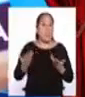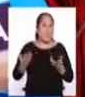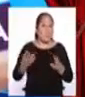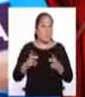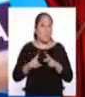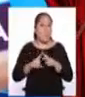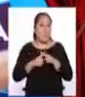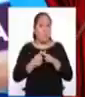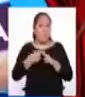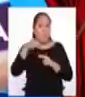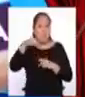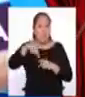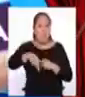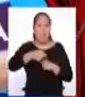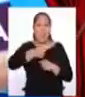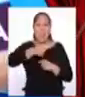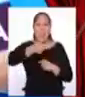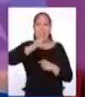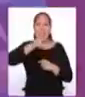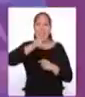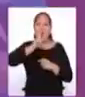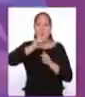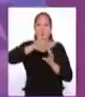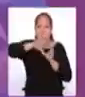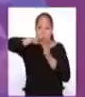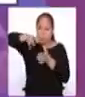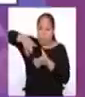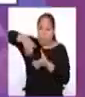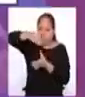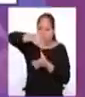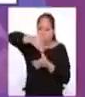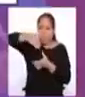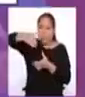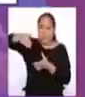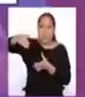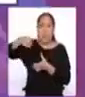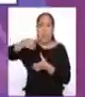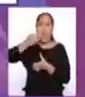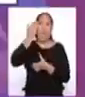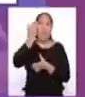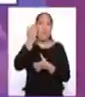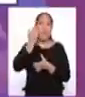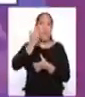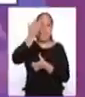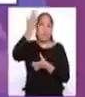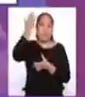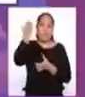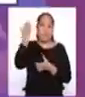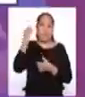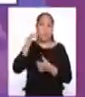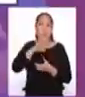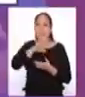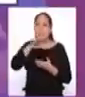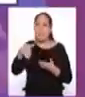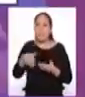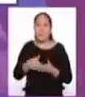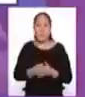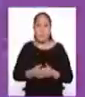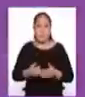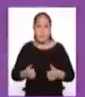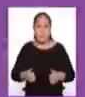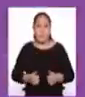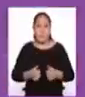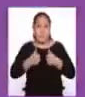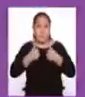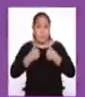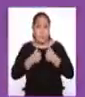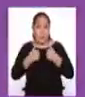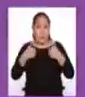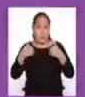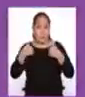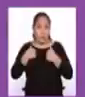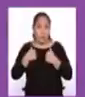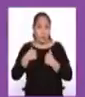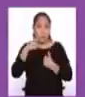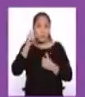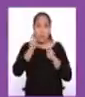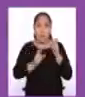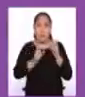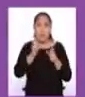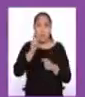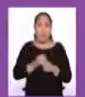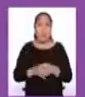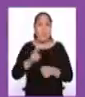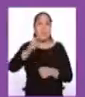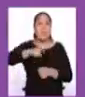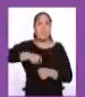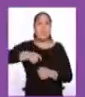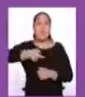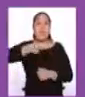el agua de la Tierra primitiva, y todos los seres vivos dependen del agua para existir. El agua cumple